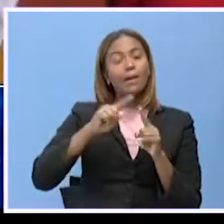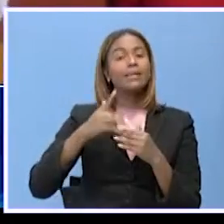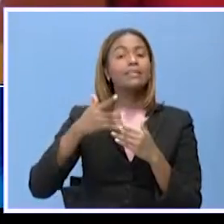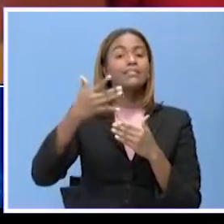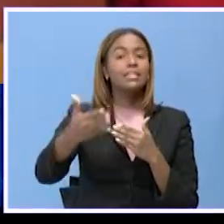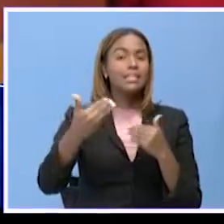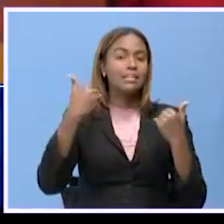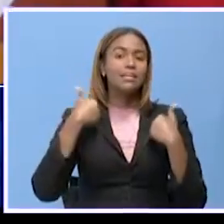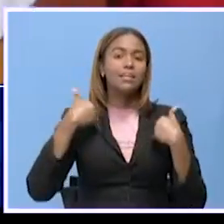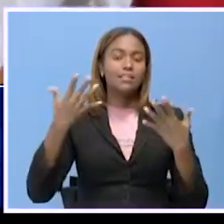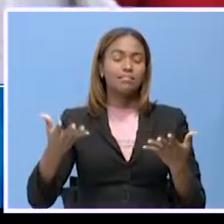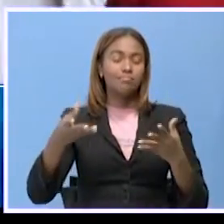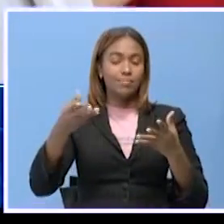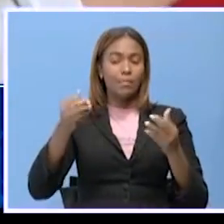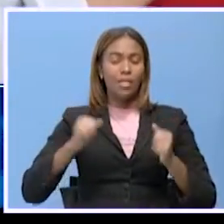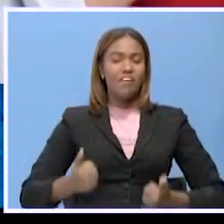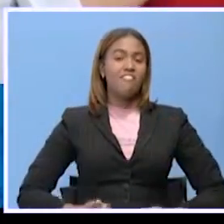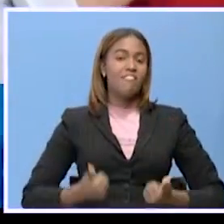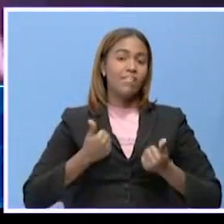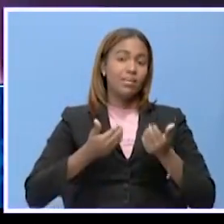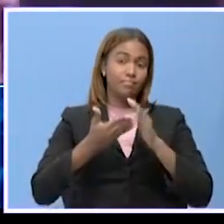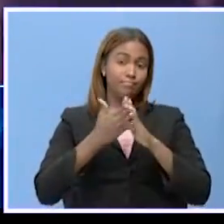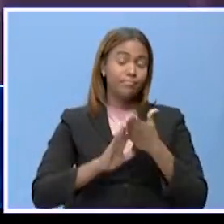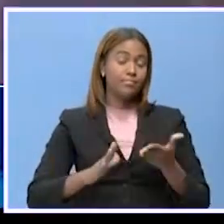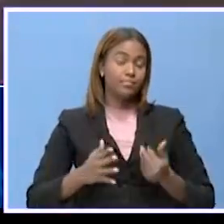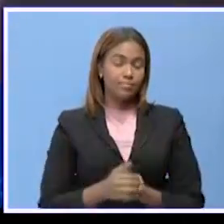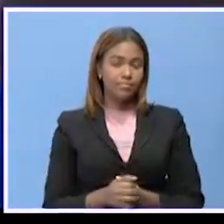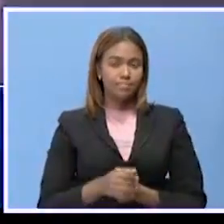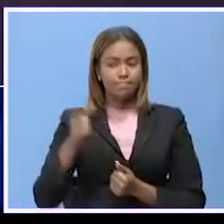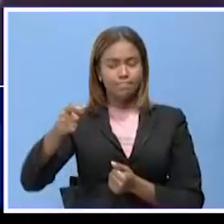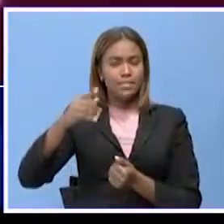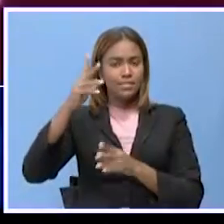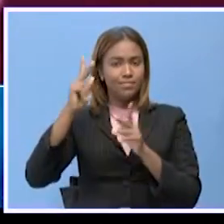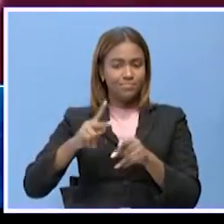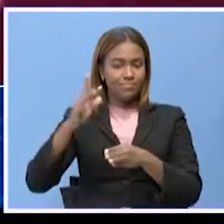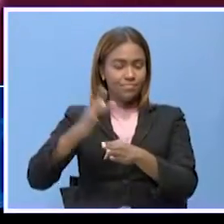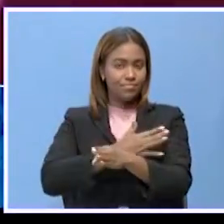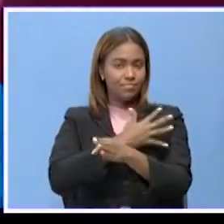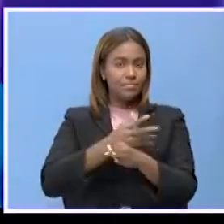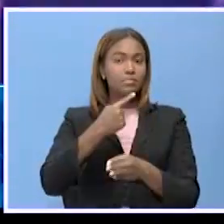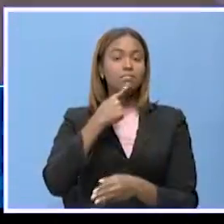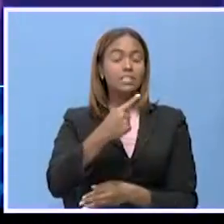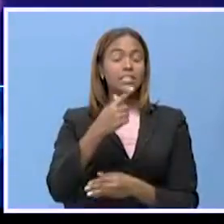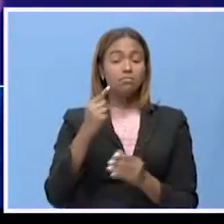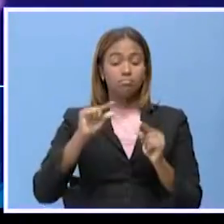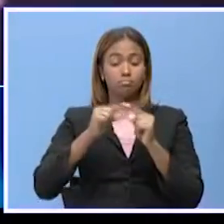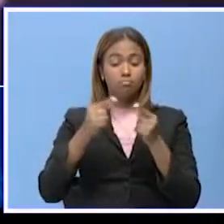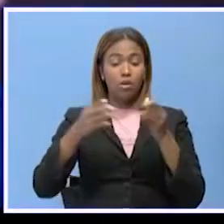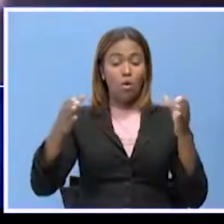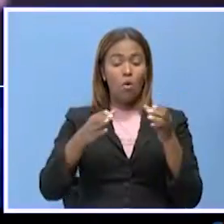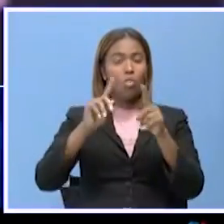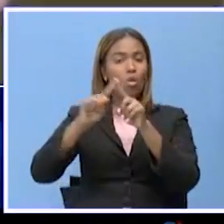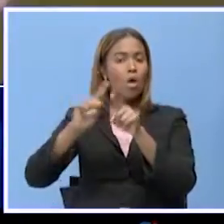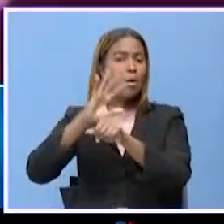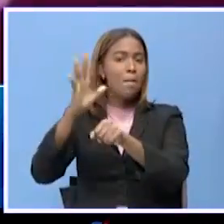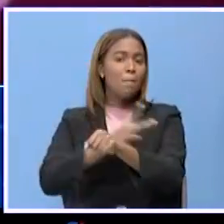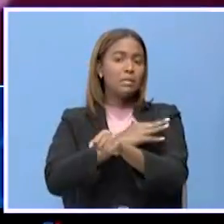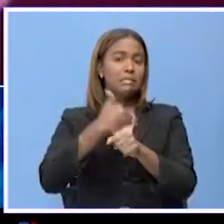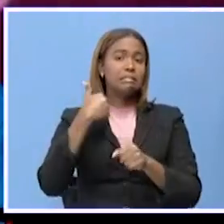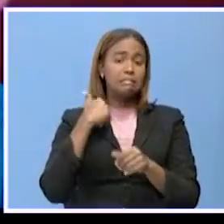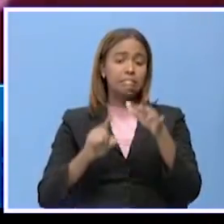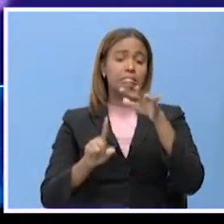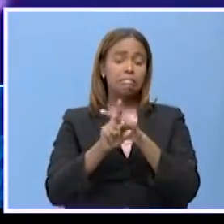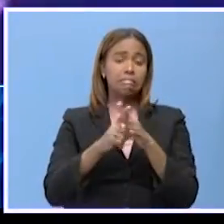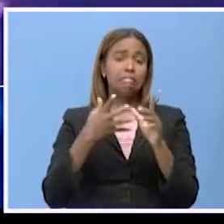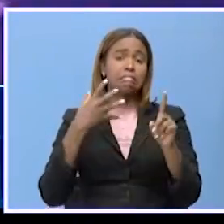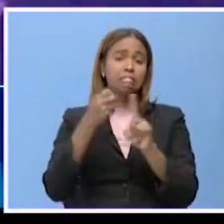entonces poder vivir tranquilo. El intérprete de Volveré señala que las agrupaciones musicales se han visto muy